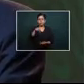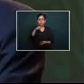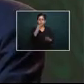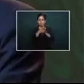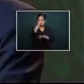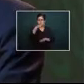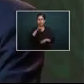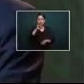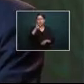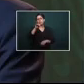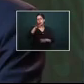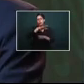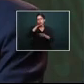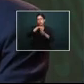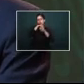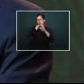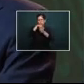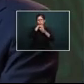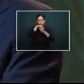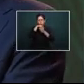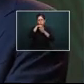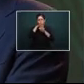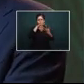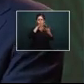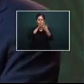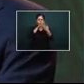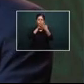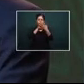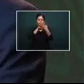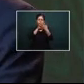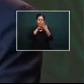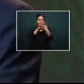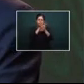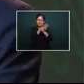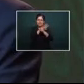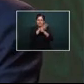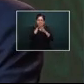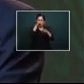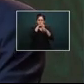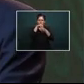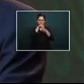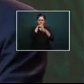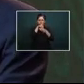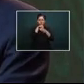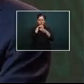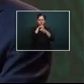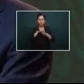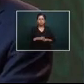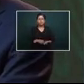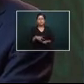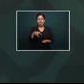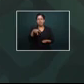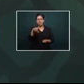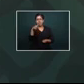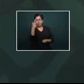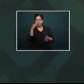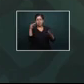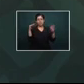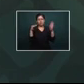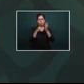sobrepoblación, tienen capacidad las cárceles para 13,000